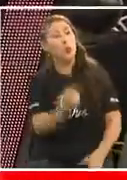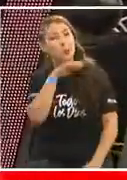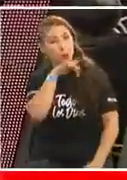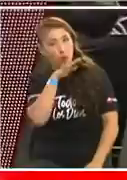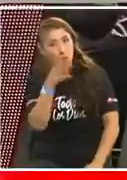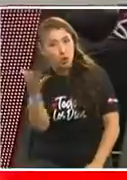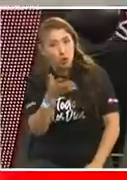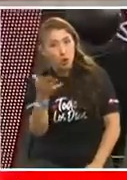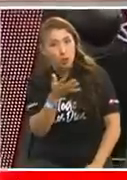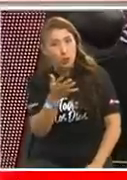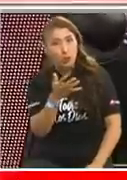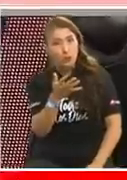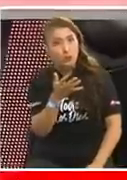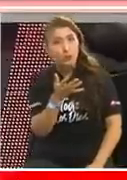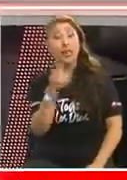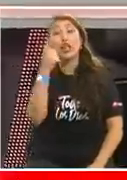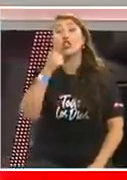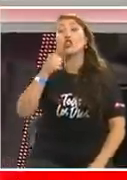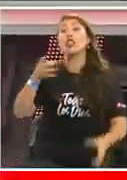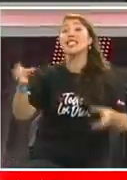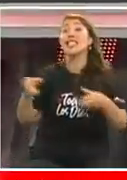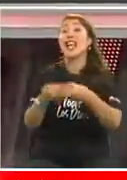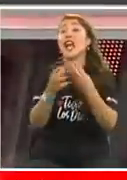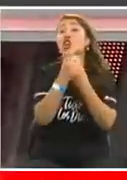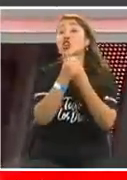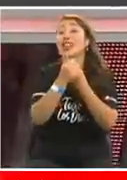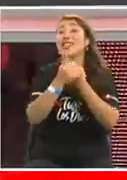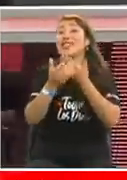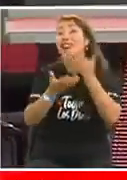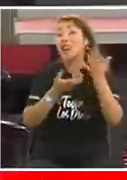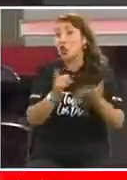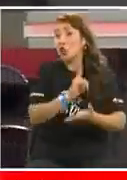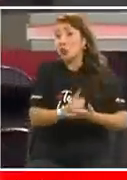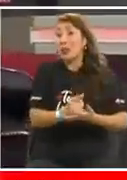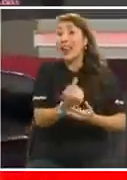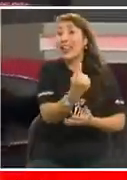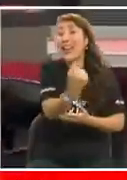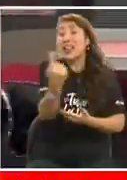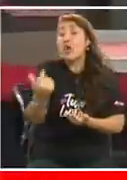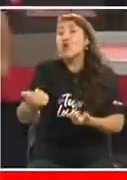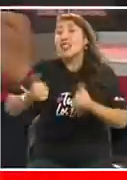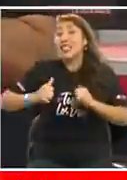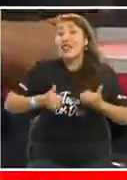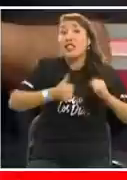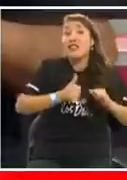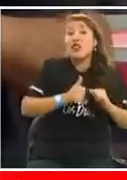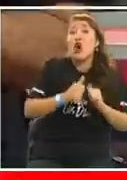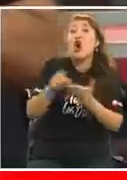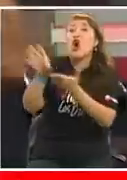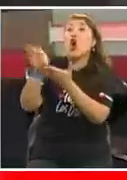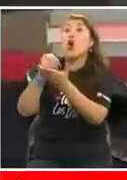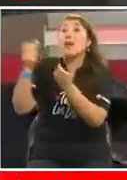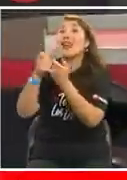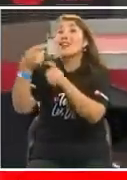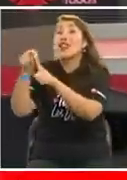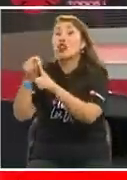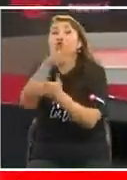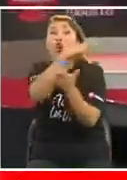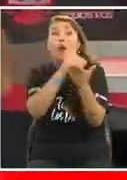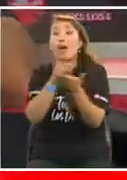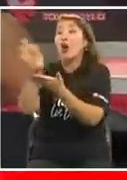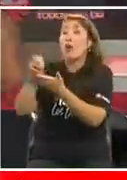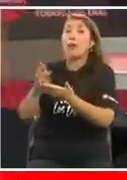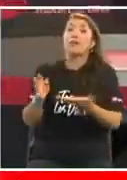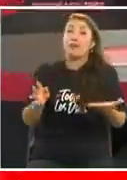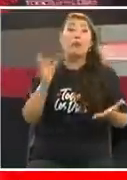minuto. Es que ojo, no es el coro. Es un desafío para cada uno porque tienen que lograr la imitación del otro. Ya, ok. Ya,